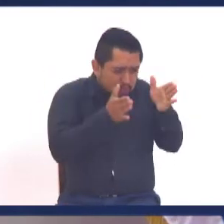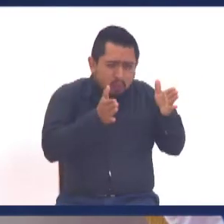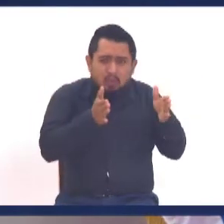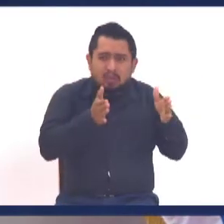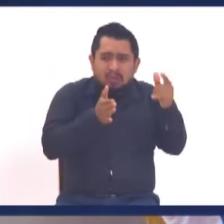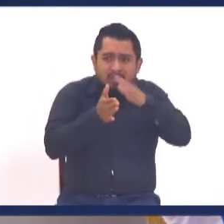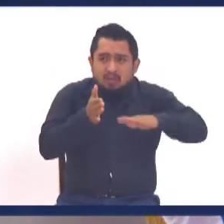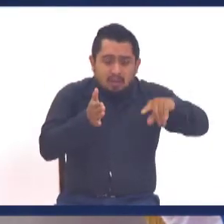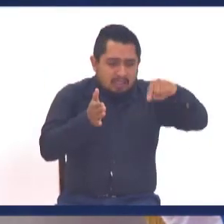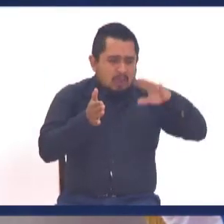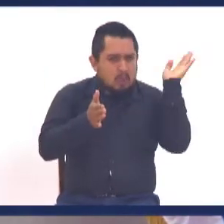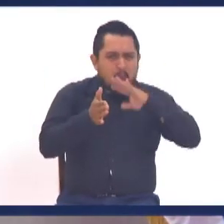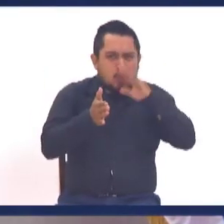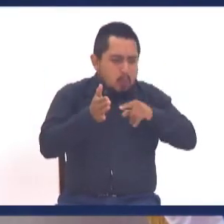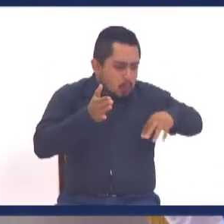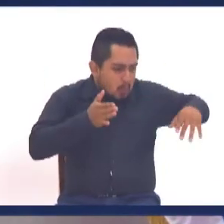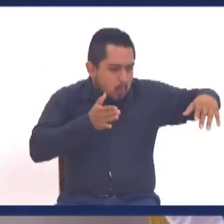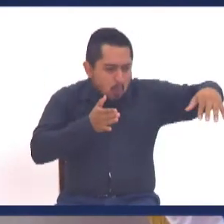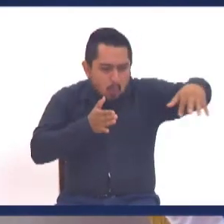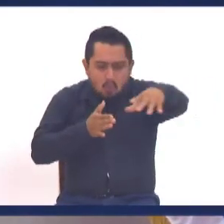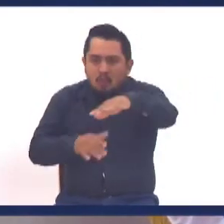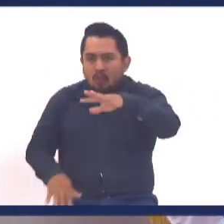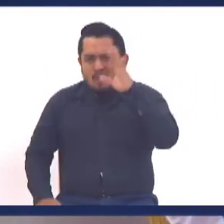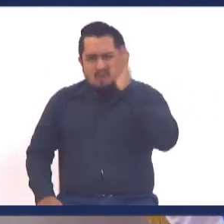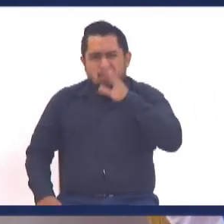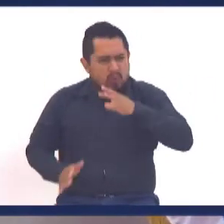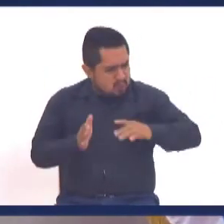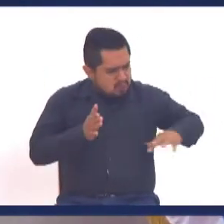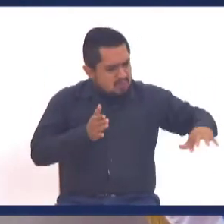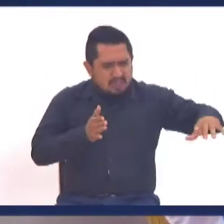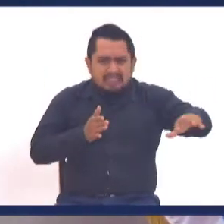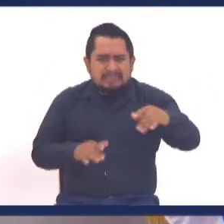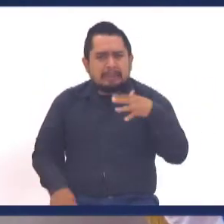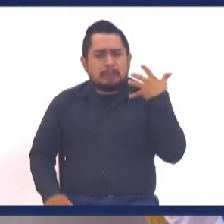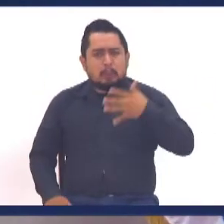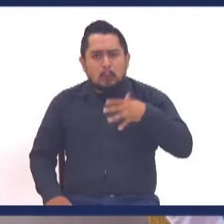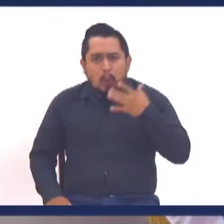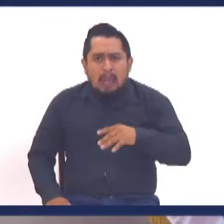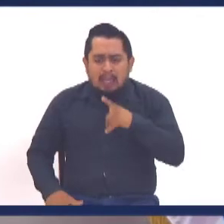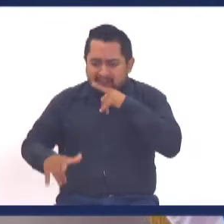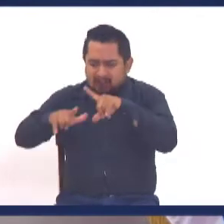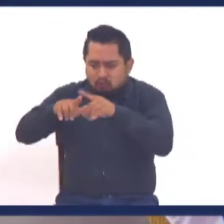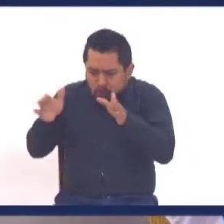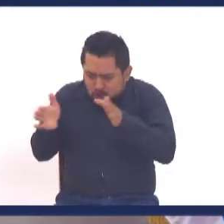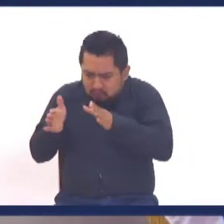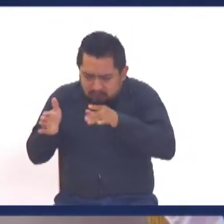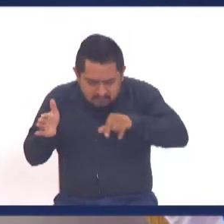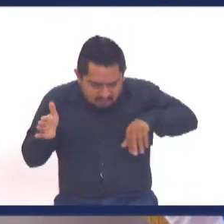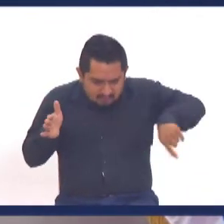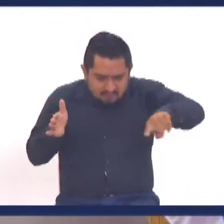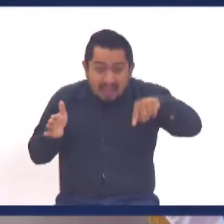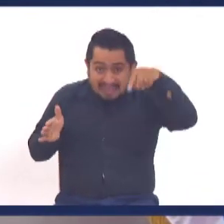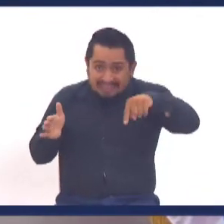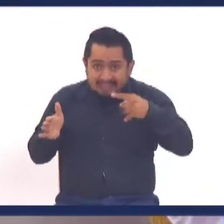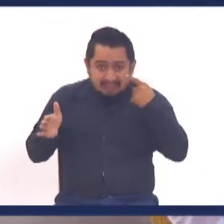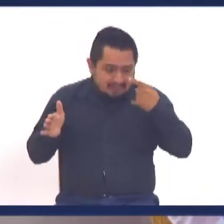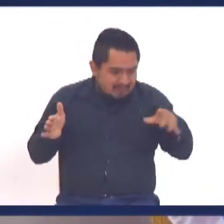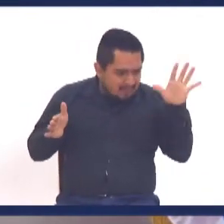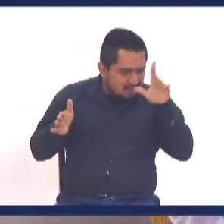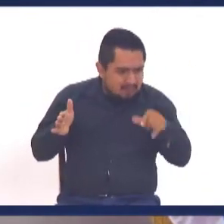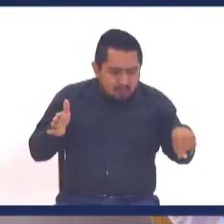es un basurero un basurero increíble y con diversas cosas digo